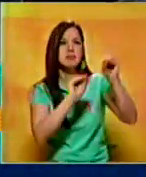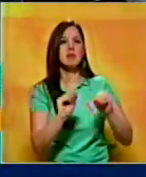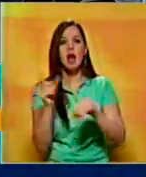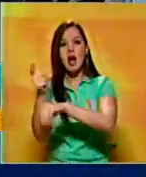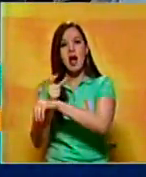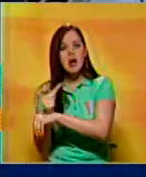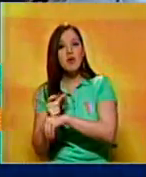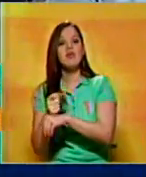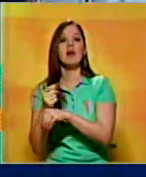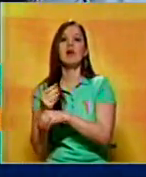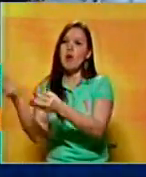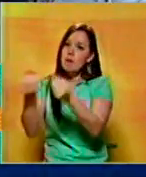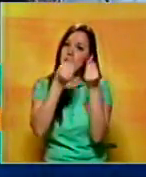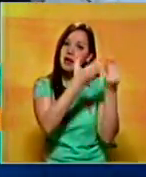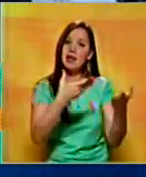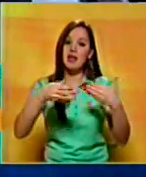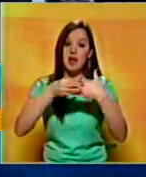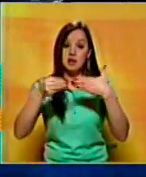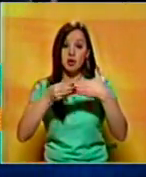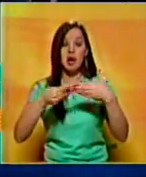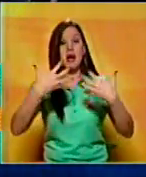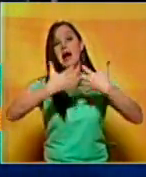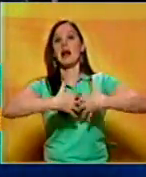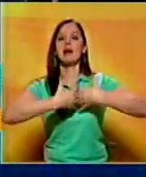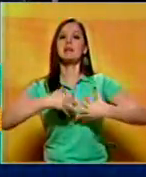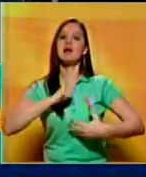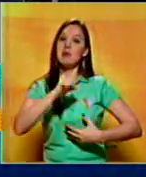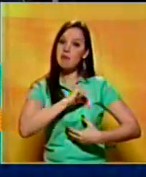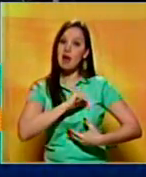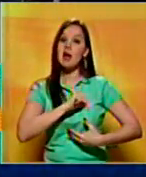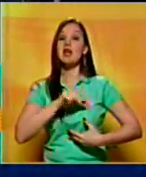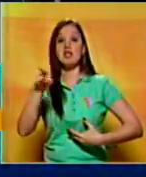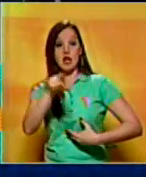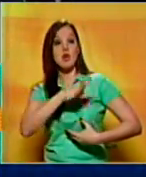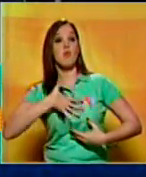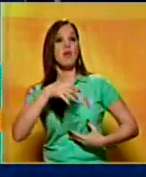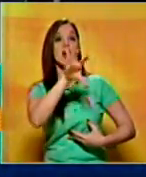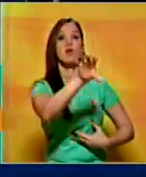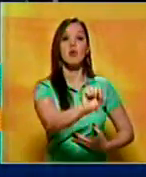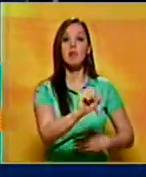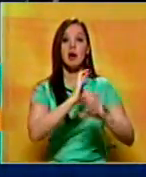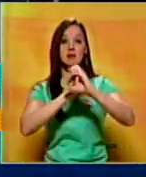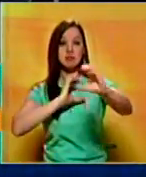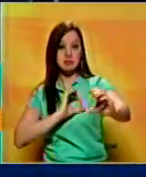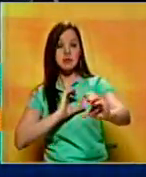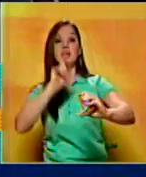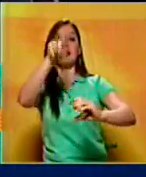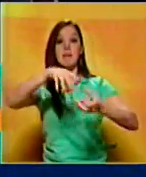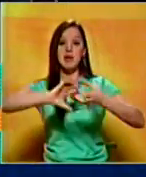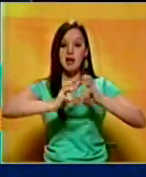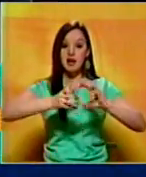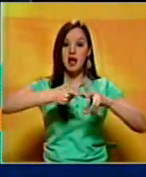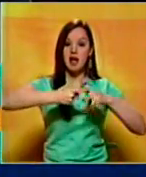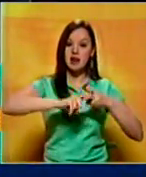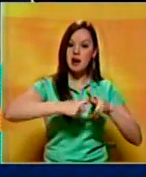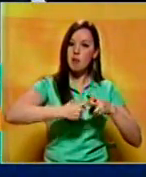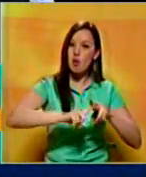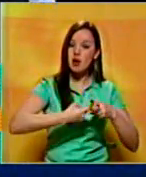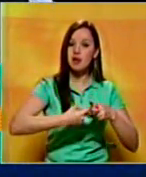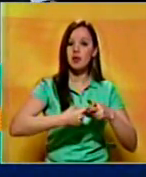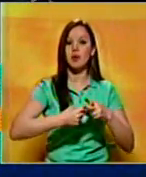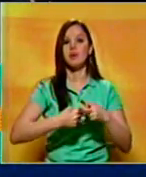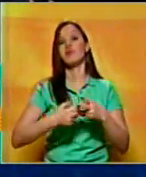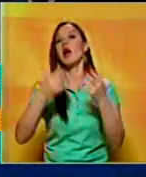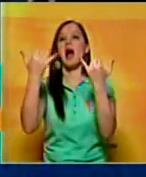nacional para que otorgue las divisas a las empresas privadas para que puedan adquirir nuevas unidades y también repuestos para reparar las ya existentes.